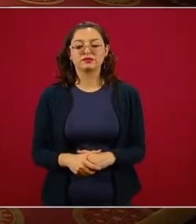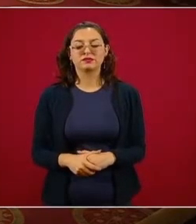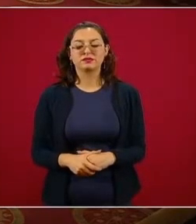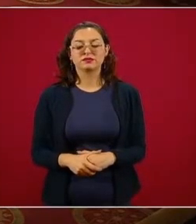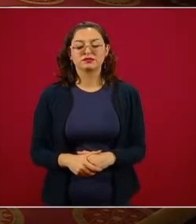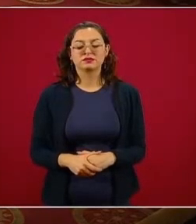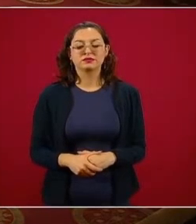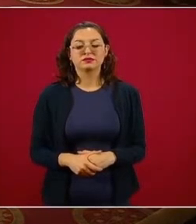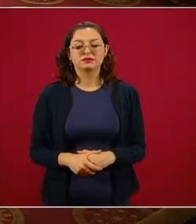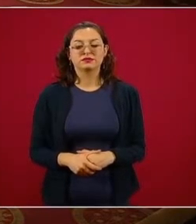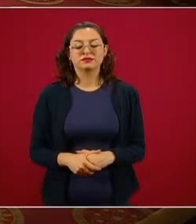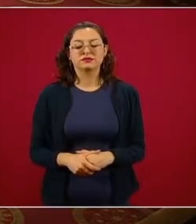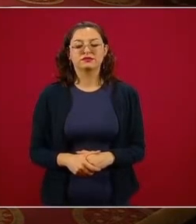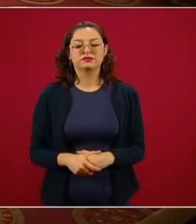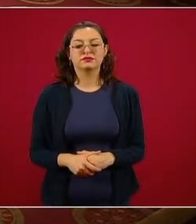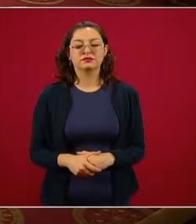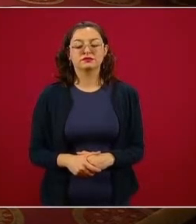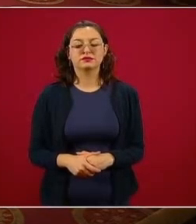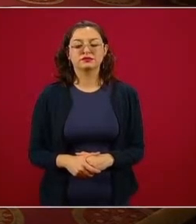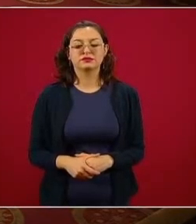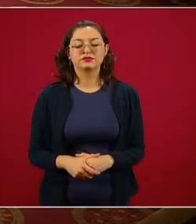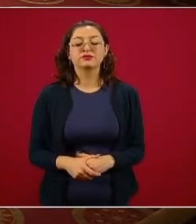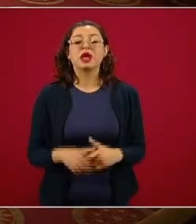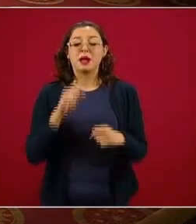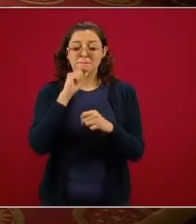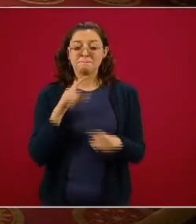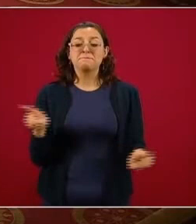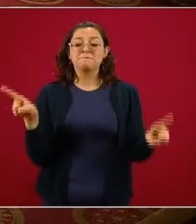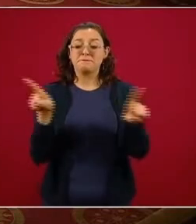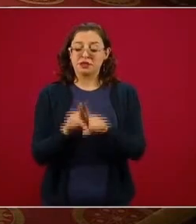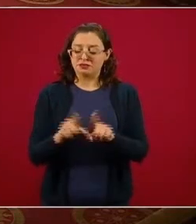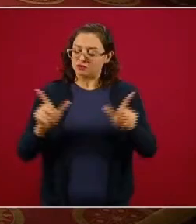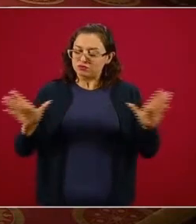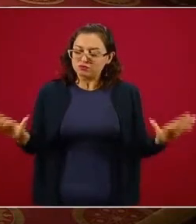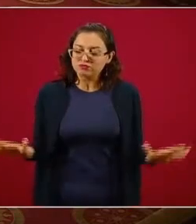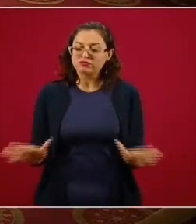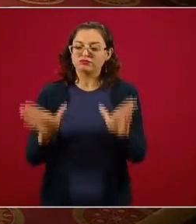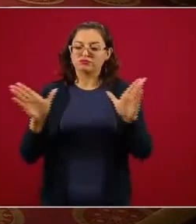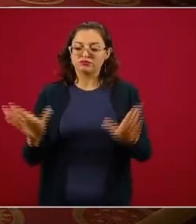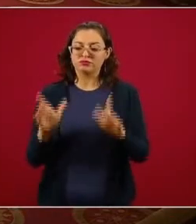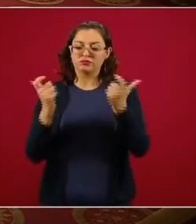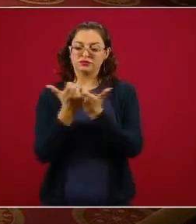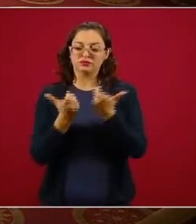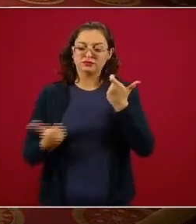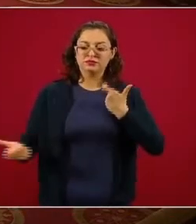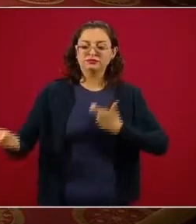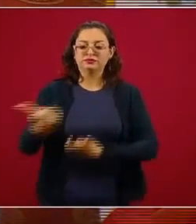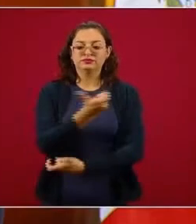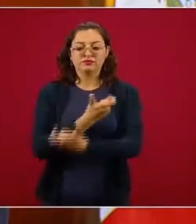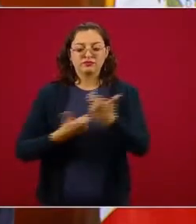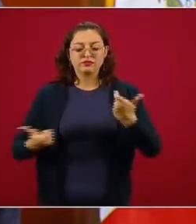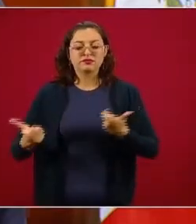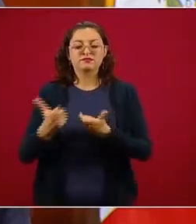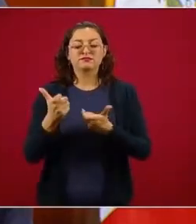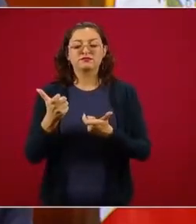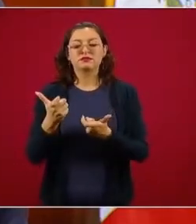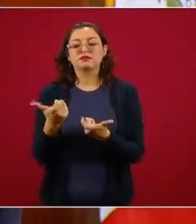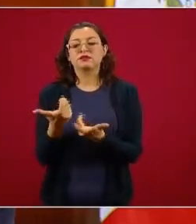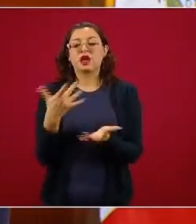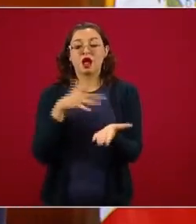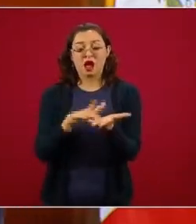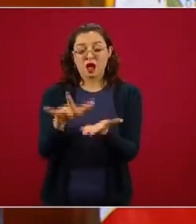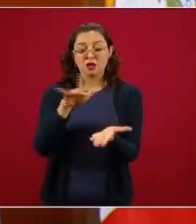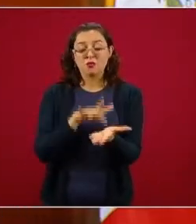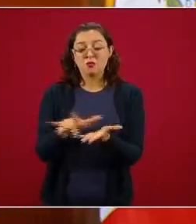a promover la recuperación económica mediante el apoyo a